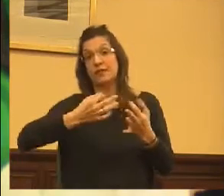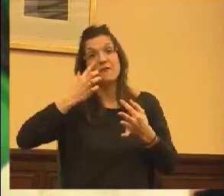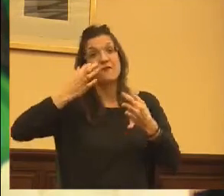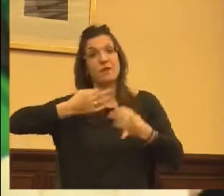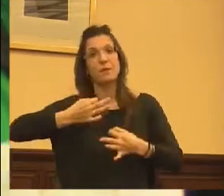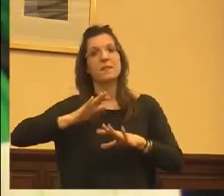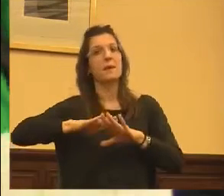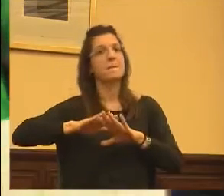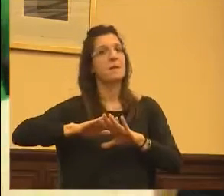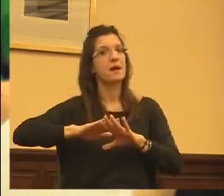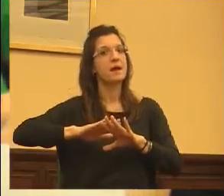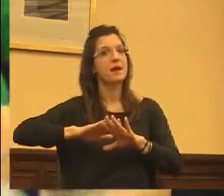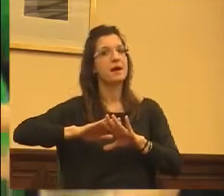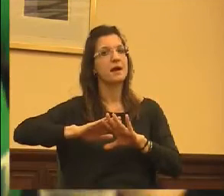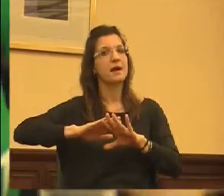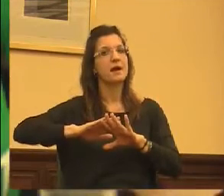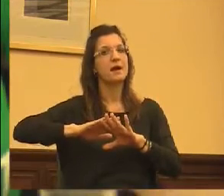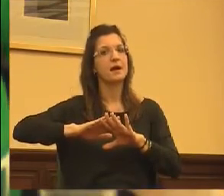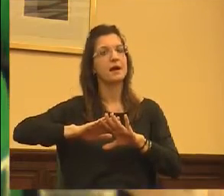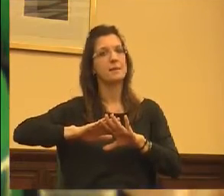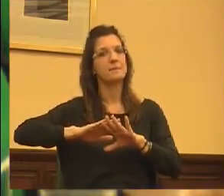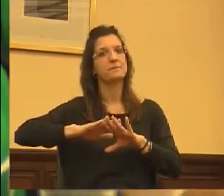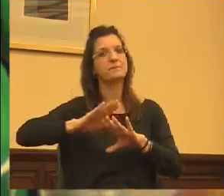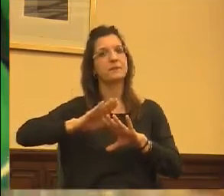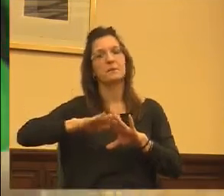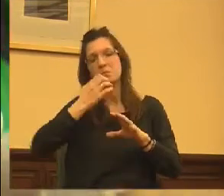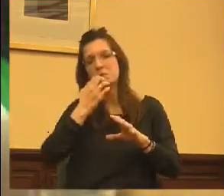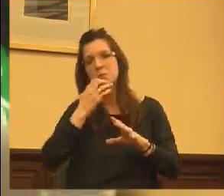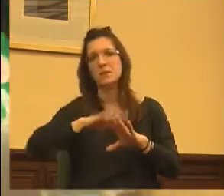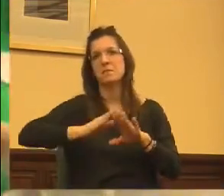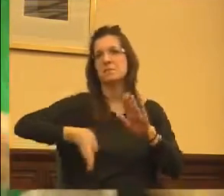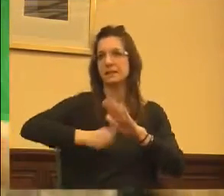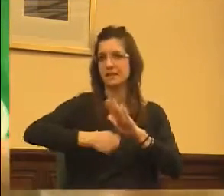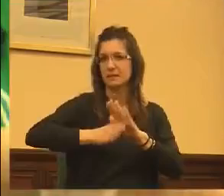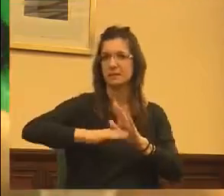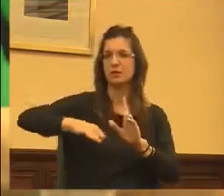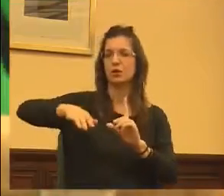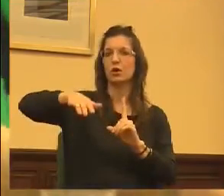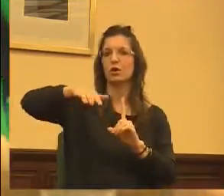que formalizar para sustituir a COFELI, es decir, mantenimiento,